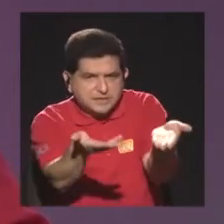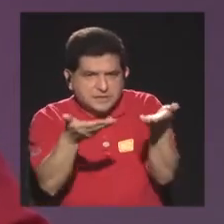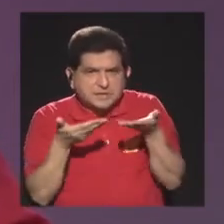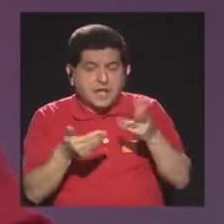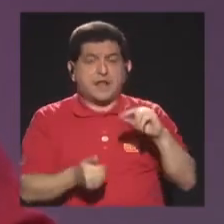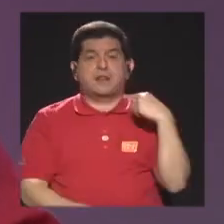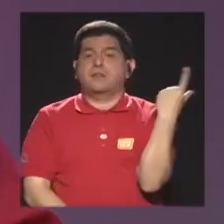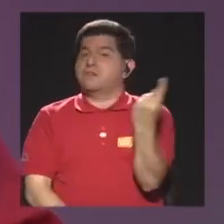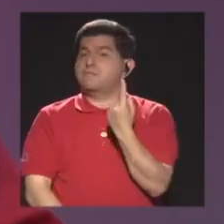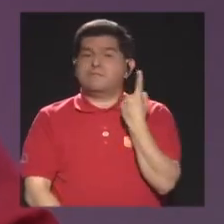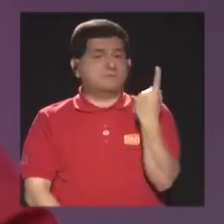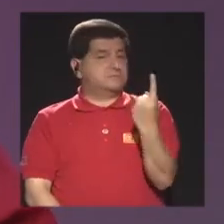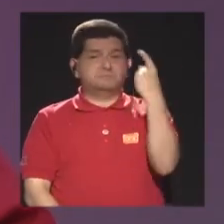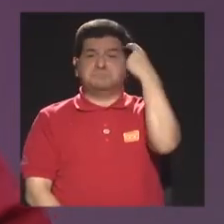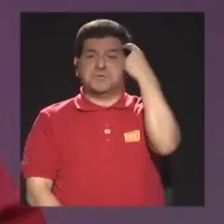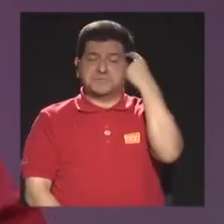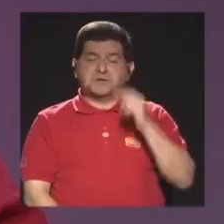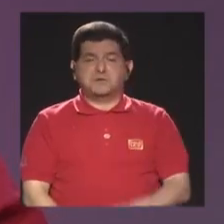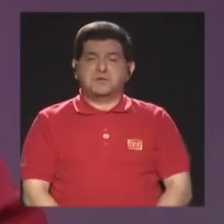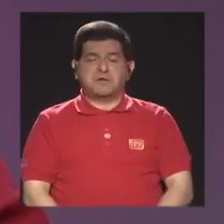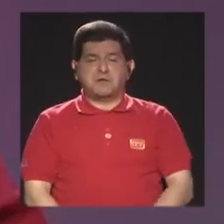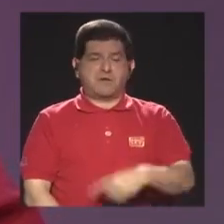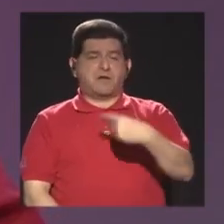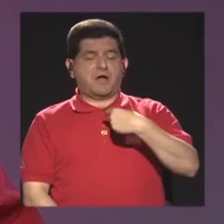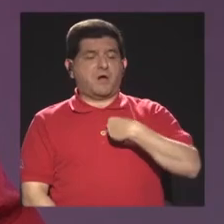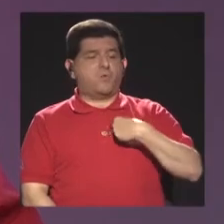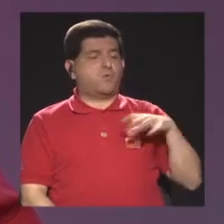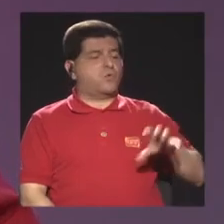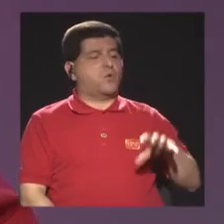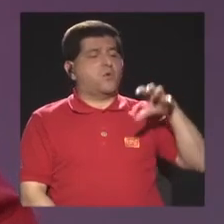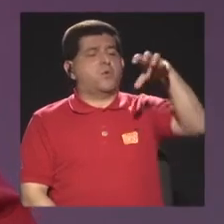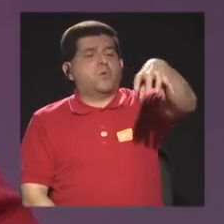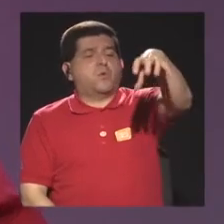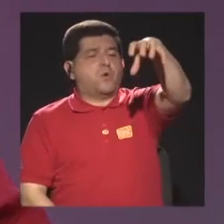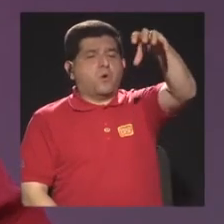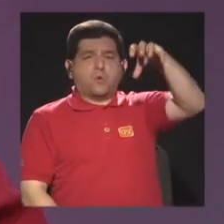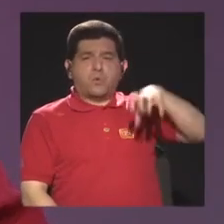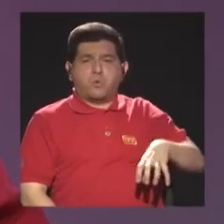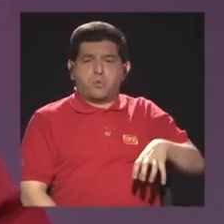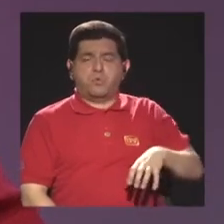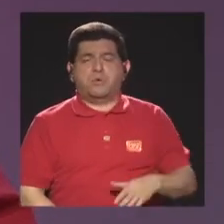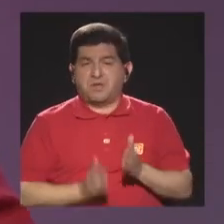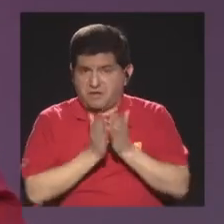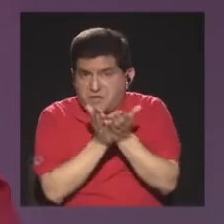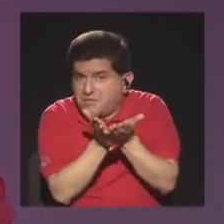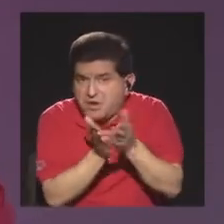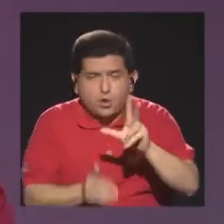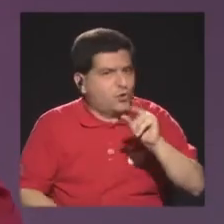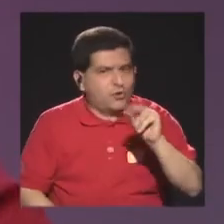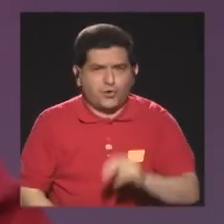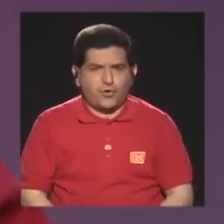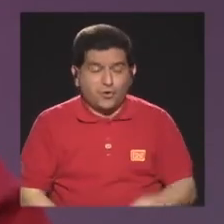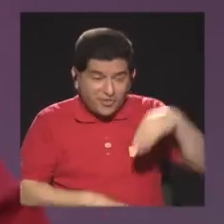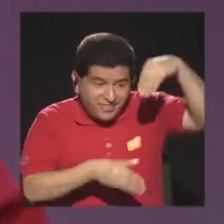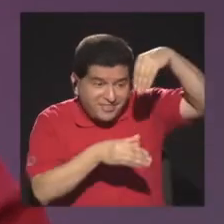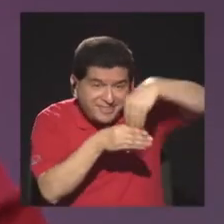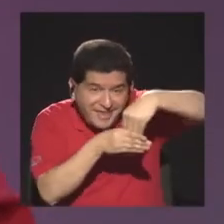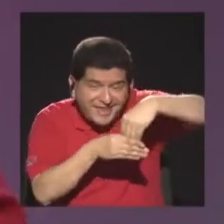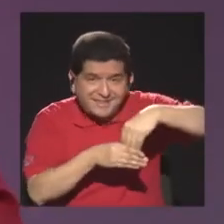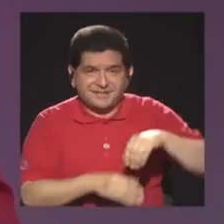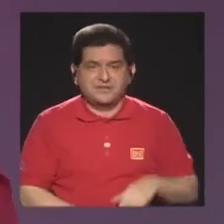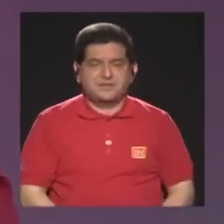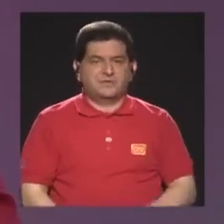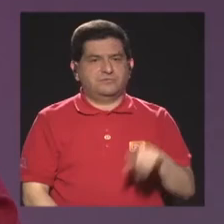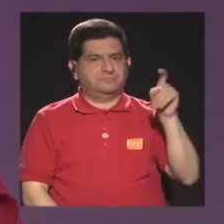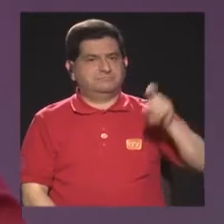es solamente pensar que tenés que o subirla o bajarla de un buque, sino que lo que viene dentro de ese contenedor